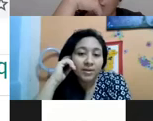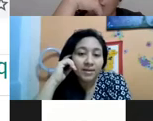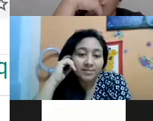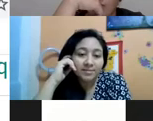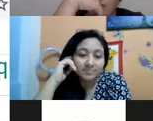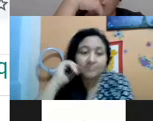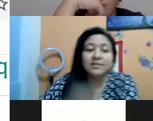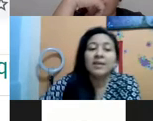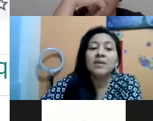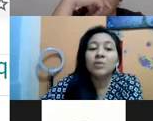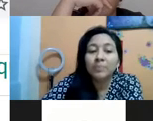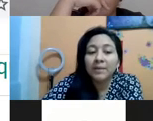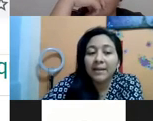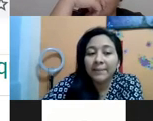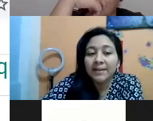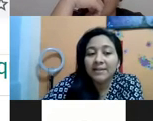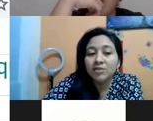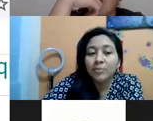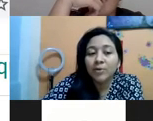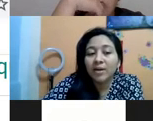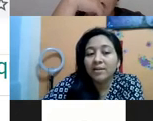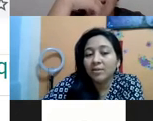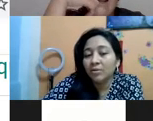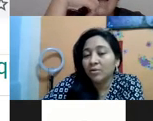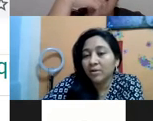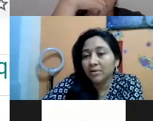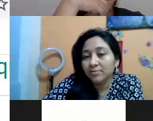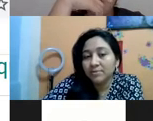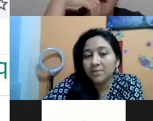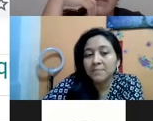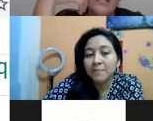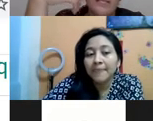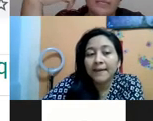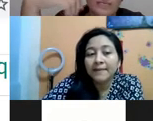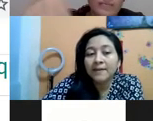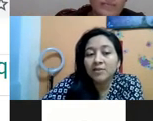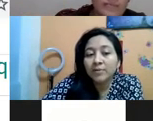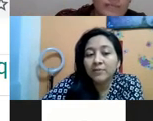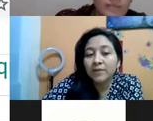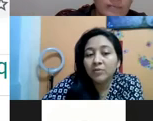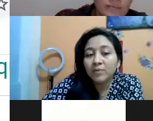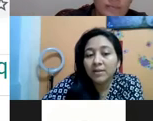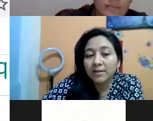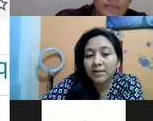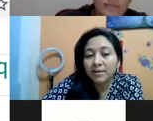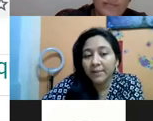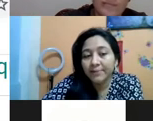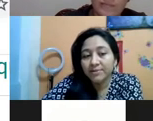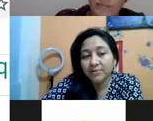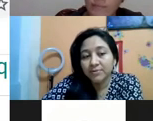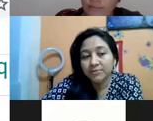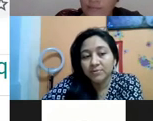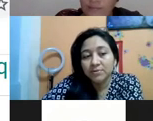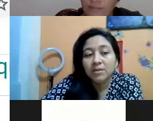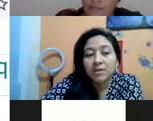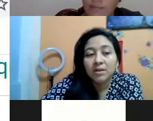sobre 10. Y ahí es cuando viene la penalización por cada intento incorrecto. ¿Sí? En este caso, por defecto, viene